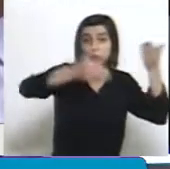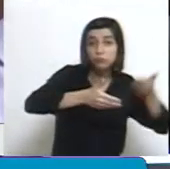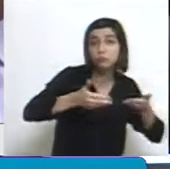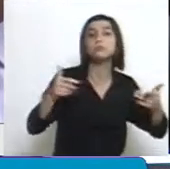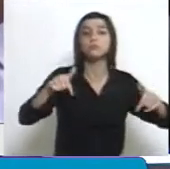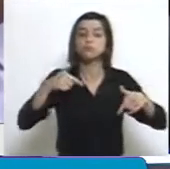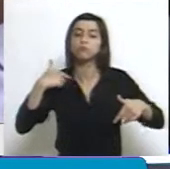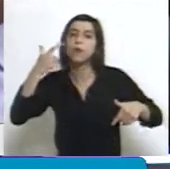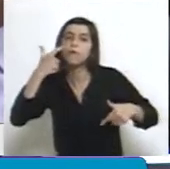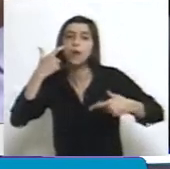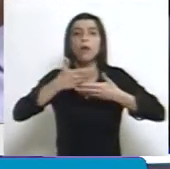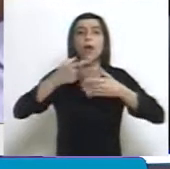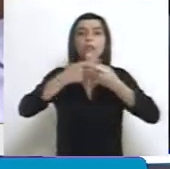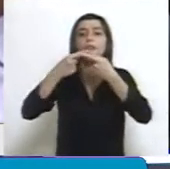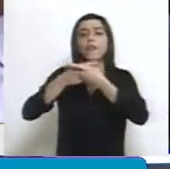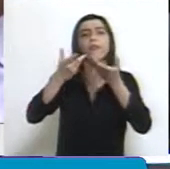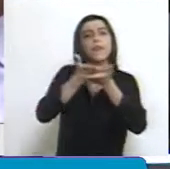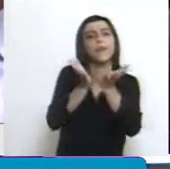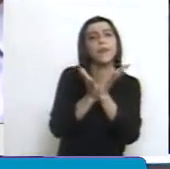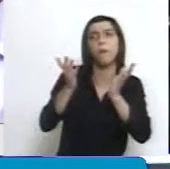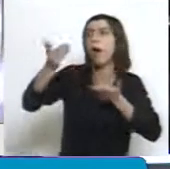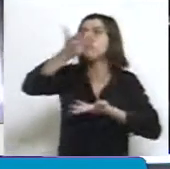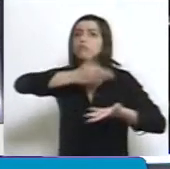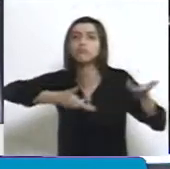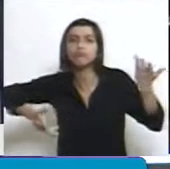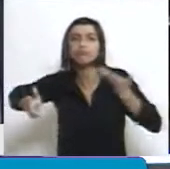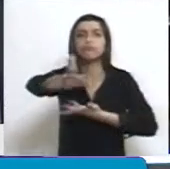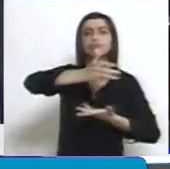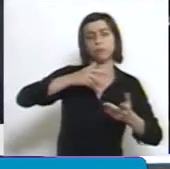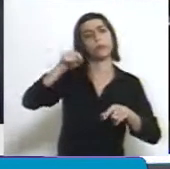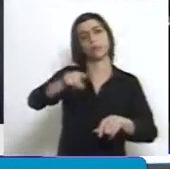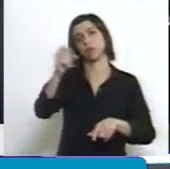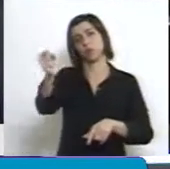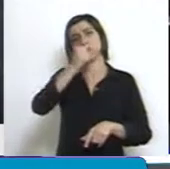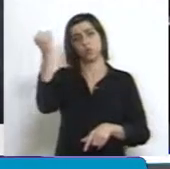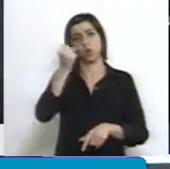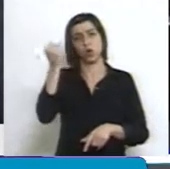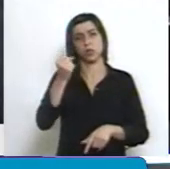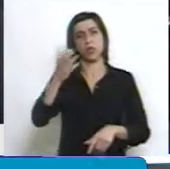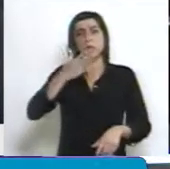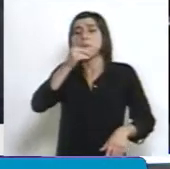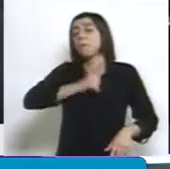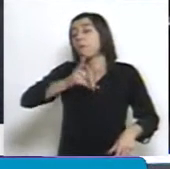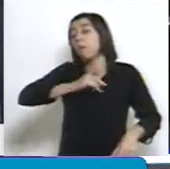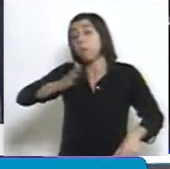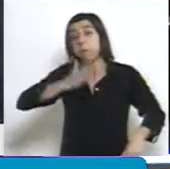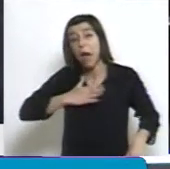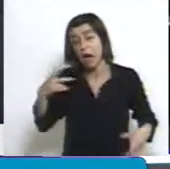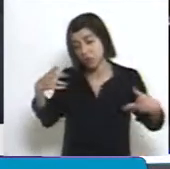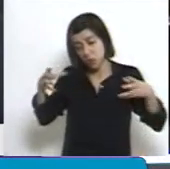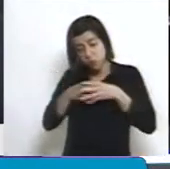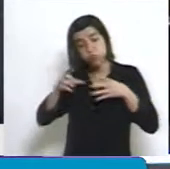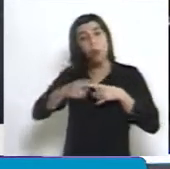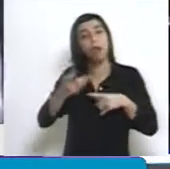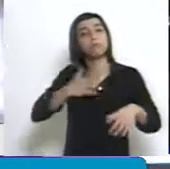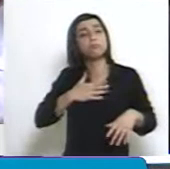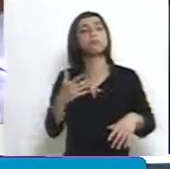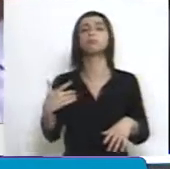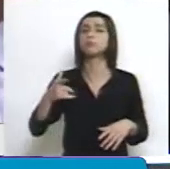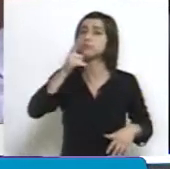de ninguna manera un tema menor. Nos parece que este Congreso podría haber asumido la responsabilidad